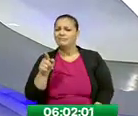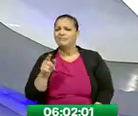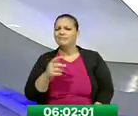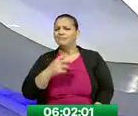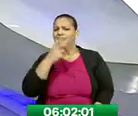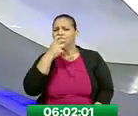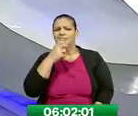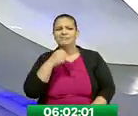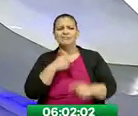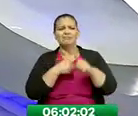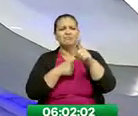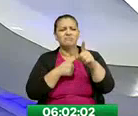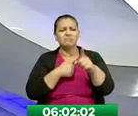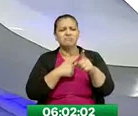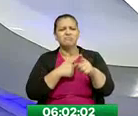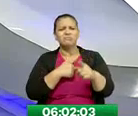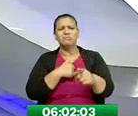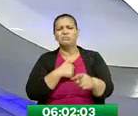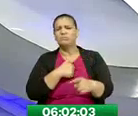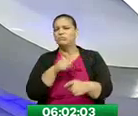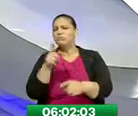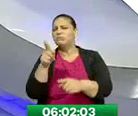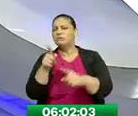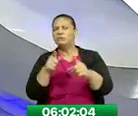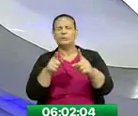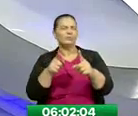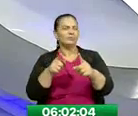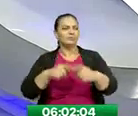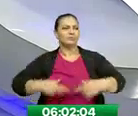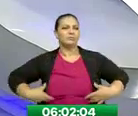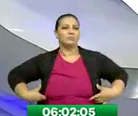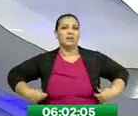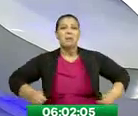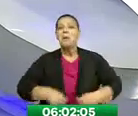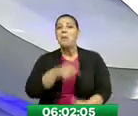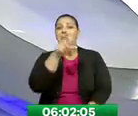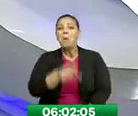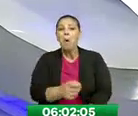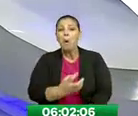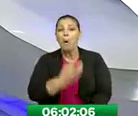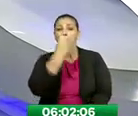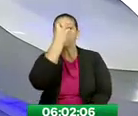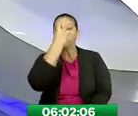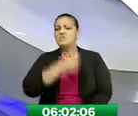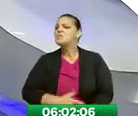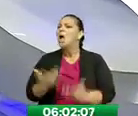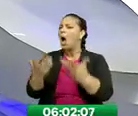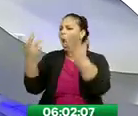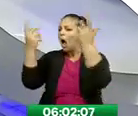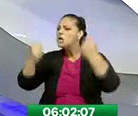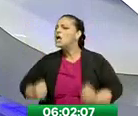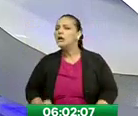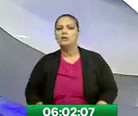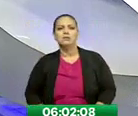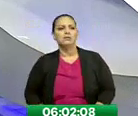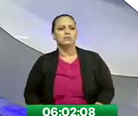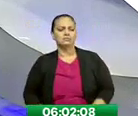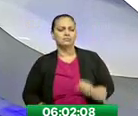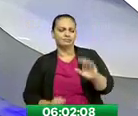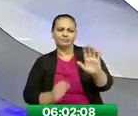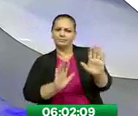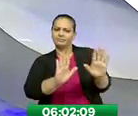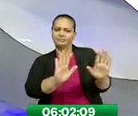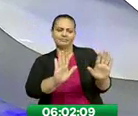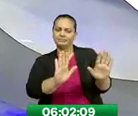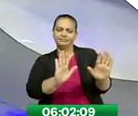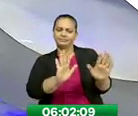qué? Regálele la pelea a cualquiera. No se ponga en sale ese límite. Si sale más barata regalarle la pelea. Antes que meterse en problemas de este señor,